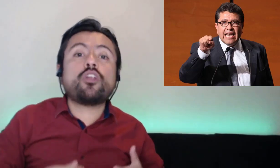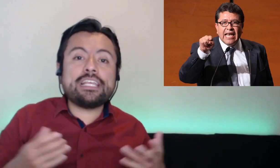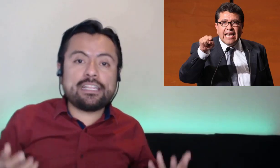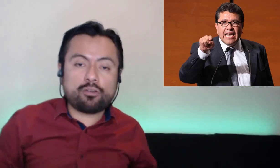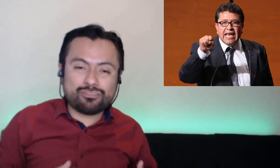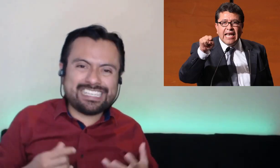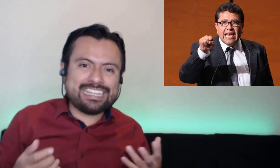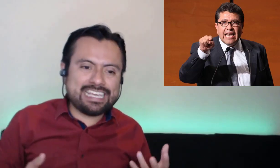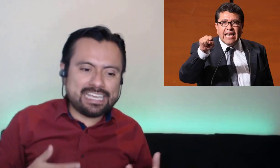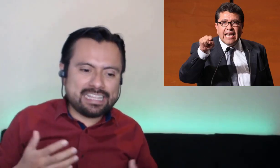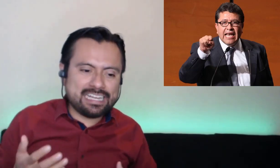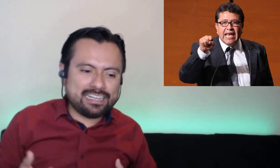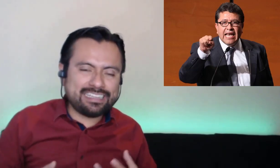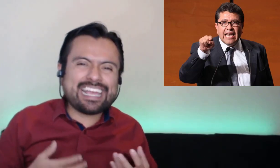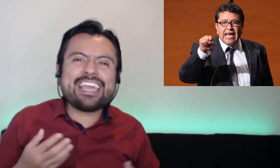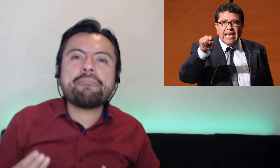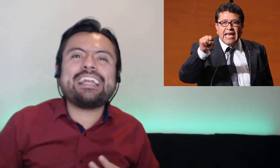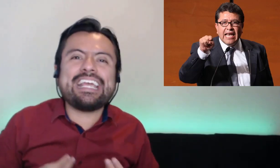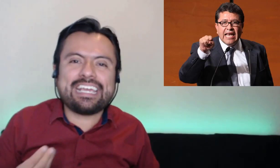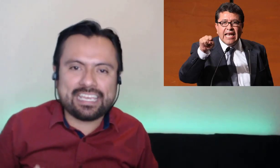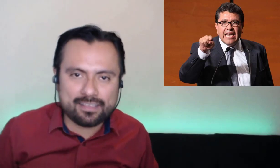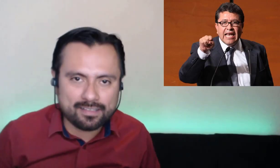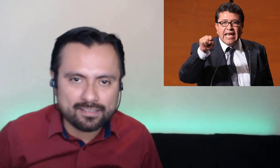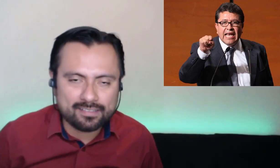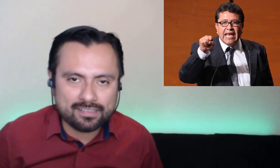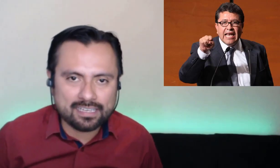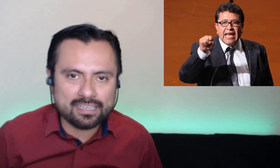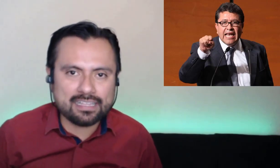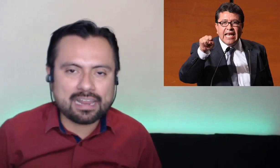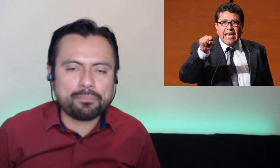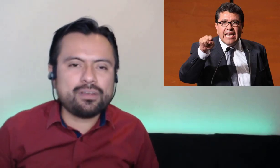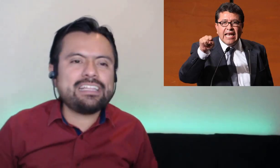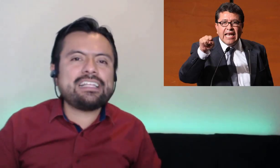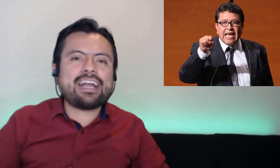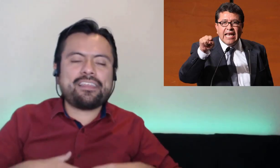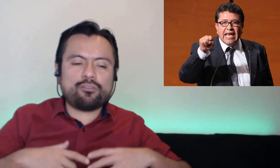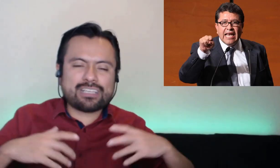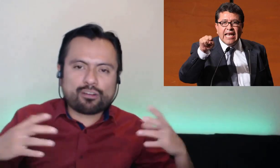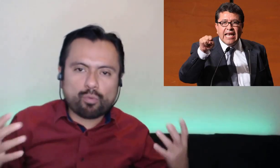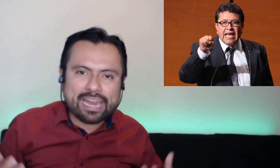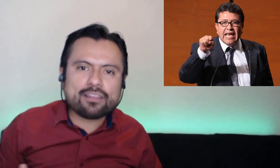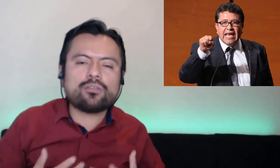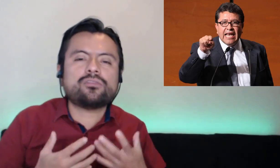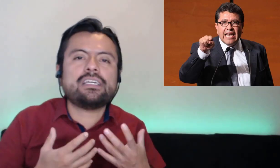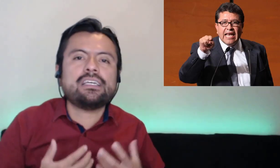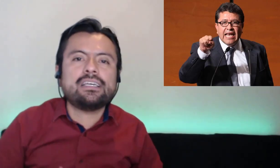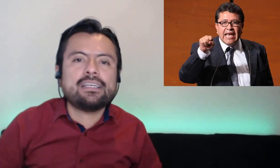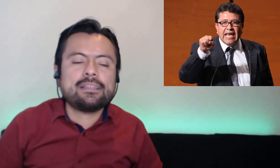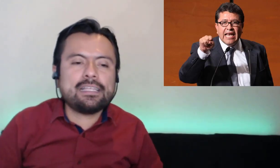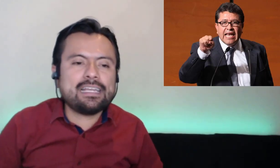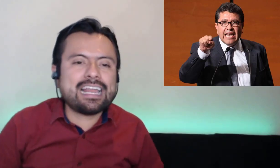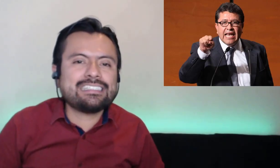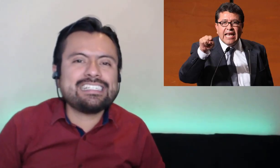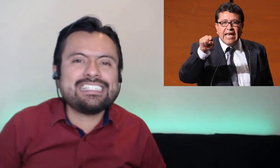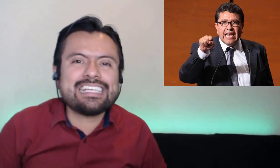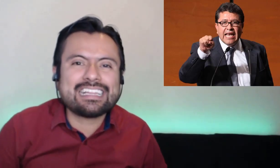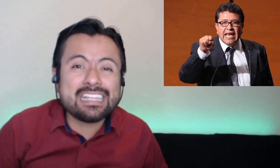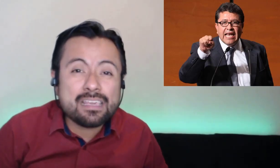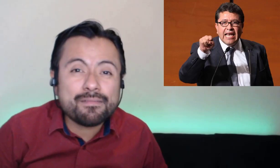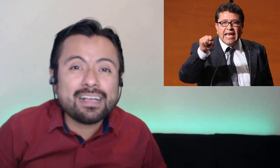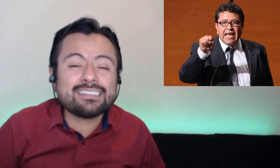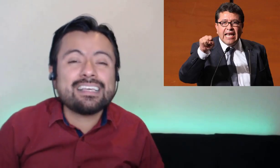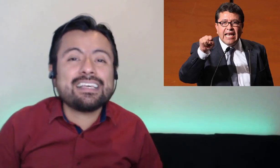temas políticos del tejemaneje de la política de los acuerdos de de las